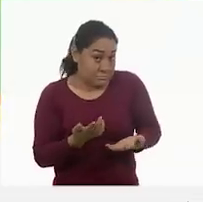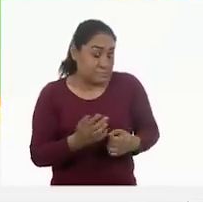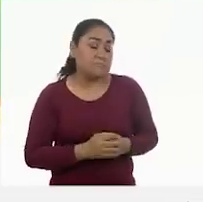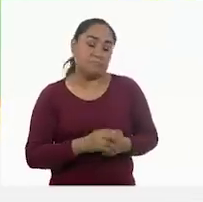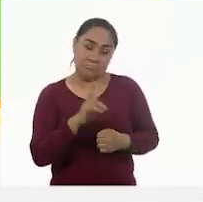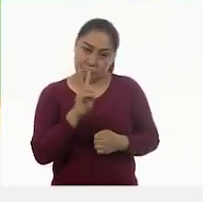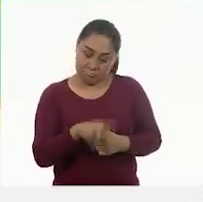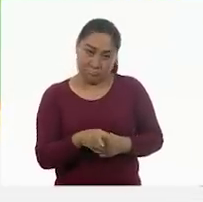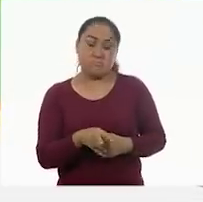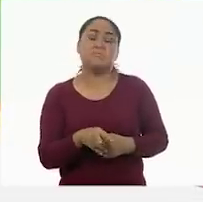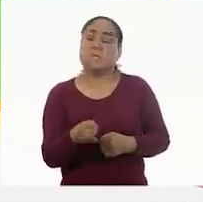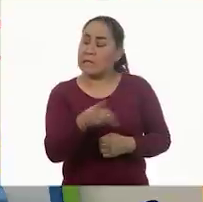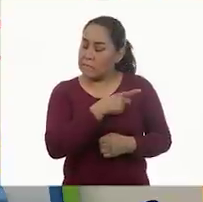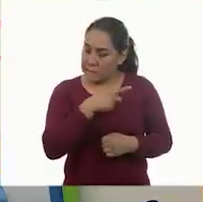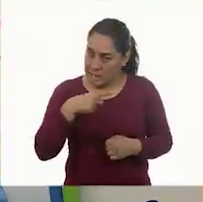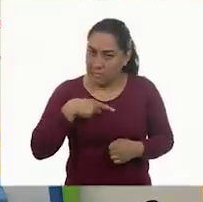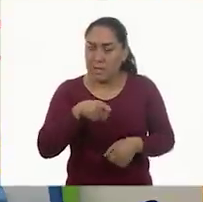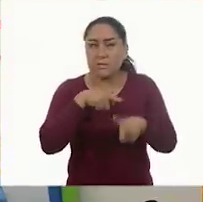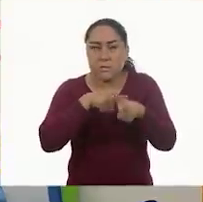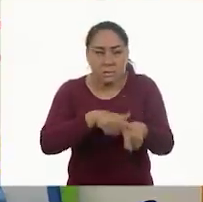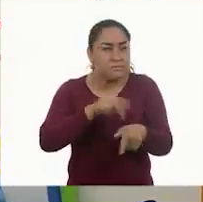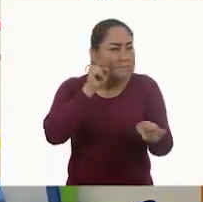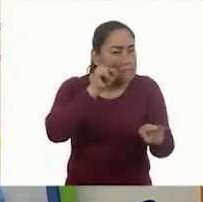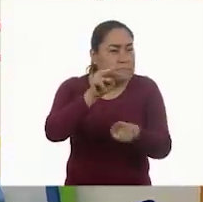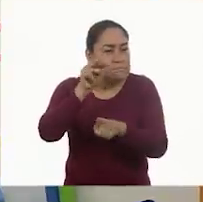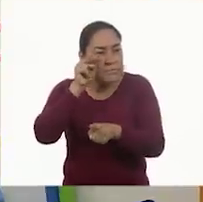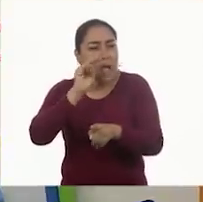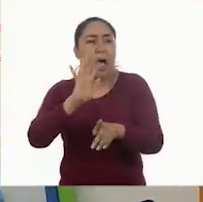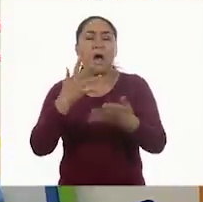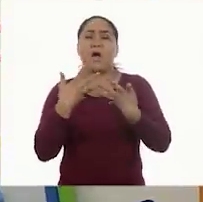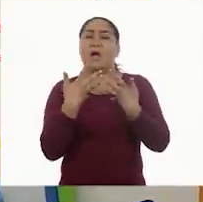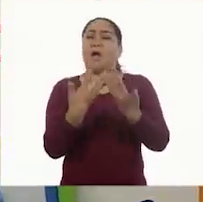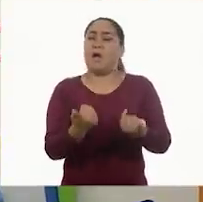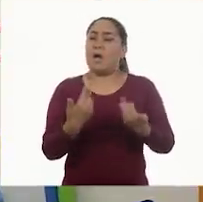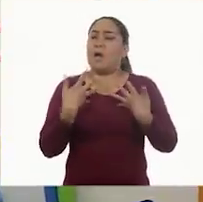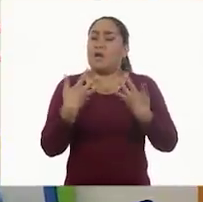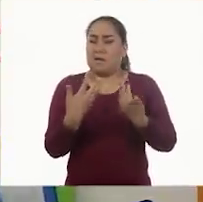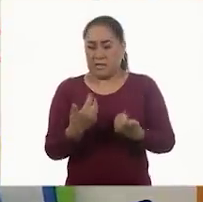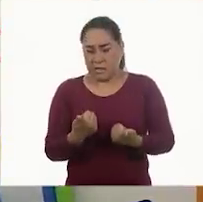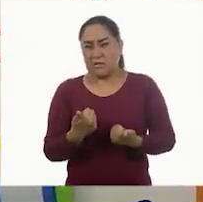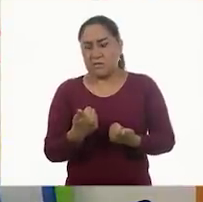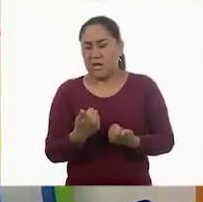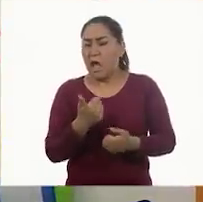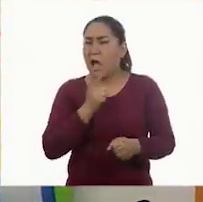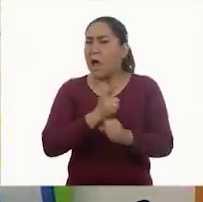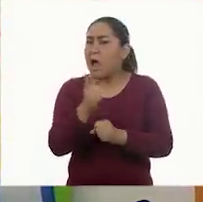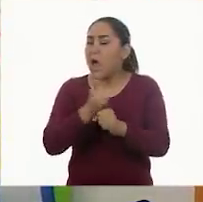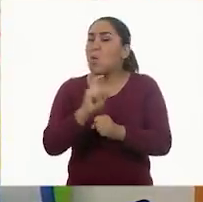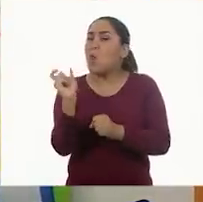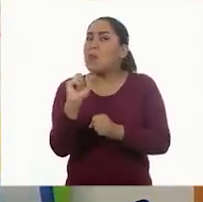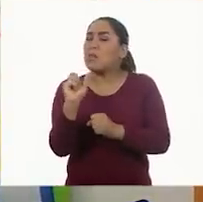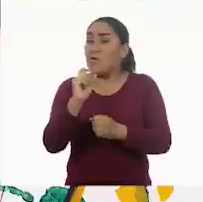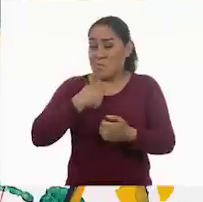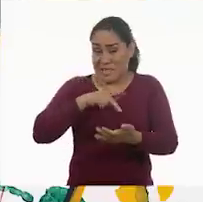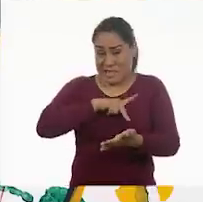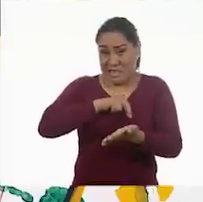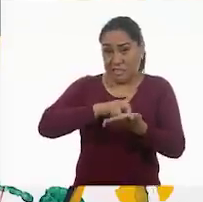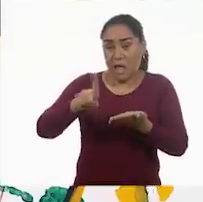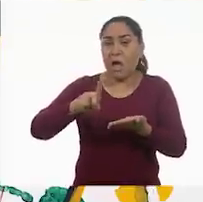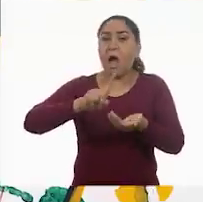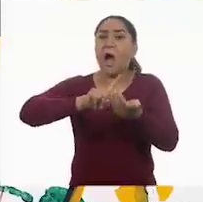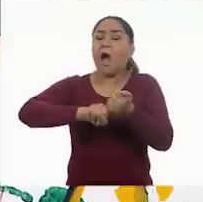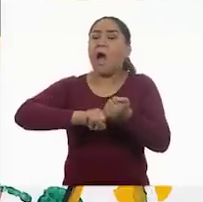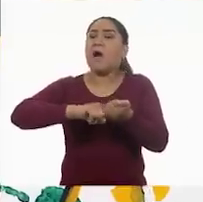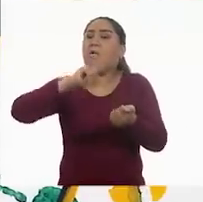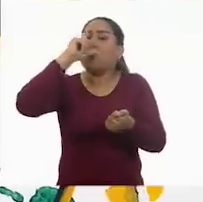es increíble y hay que seguir reflexionando en este espacio para descubrir precisamente cuándo están siendo vulnerados nuestros derechos. A